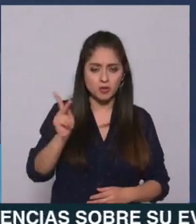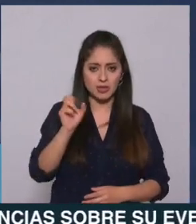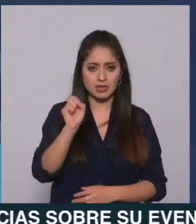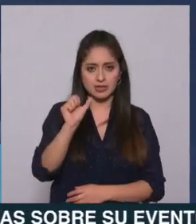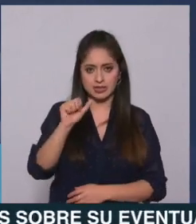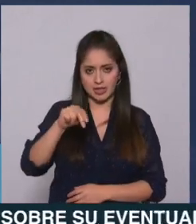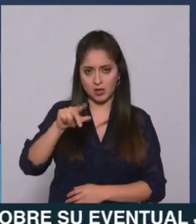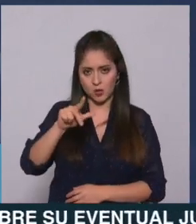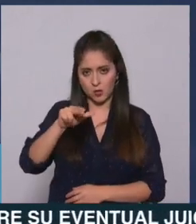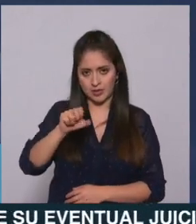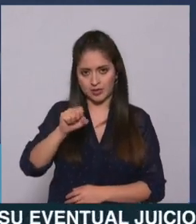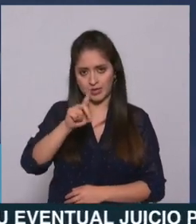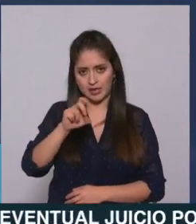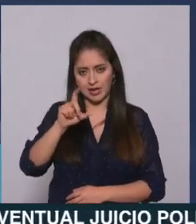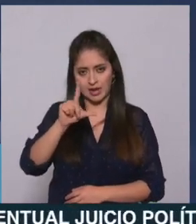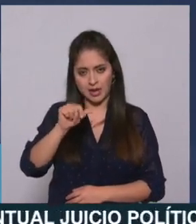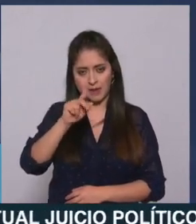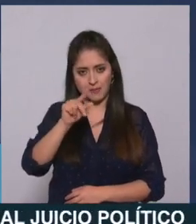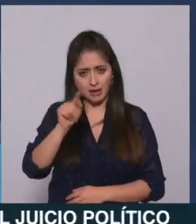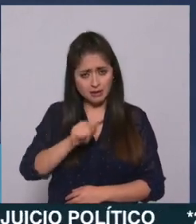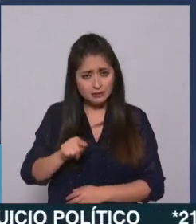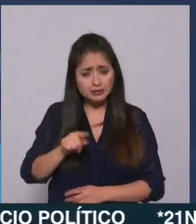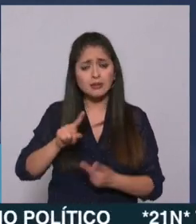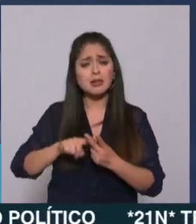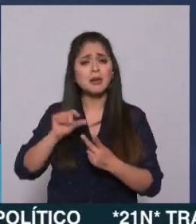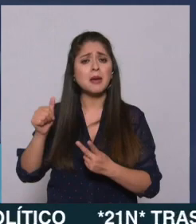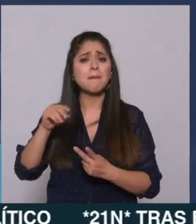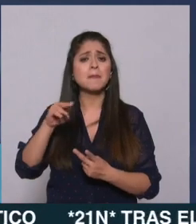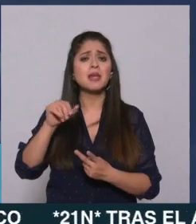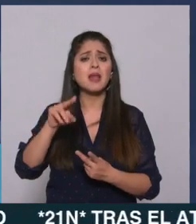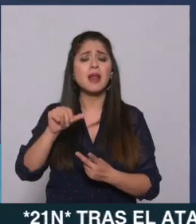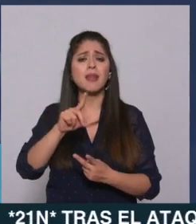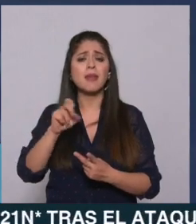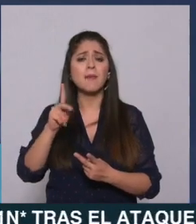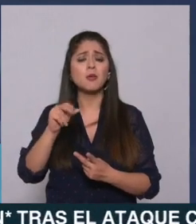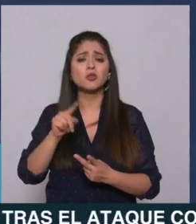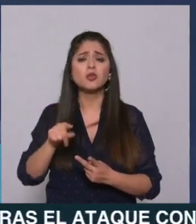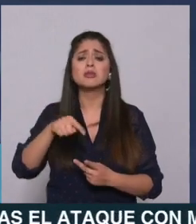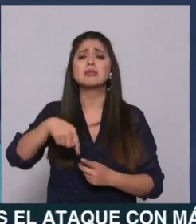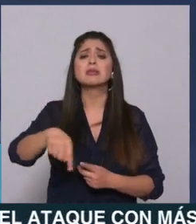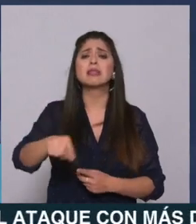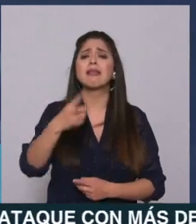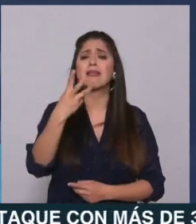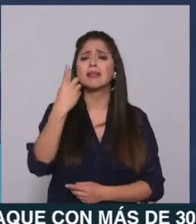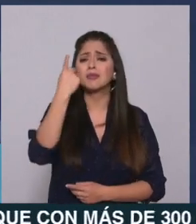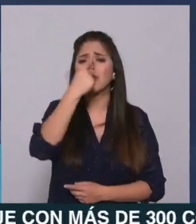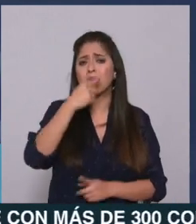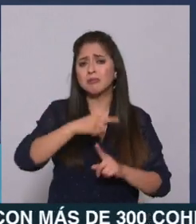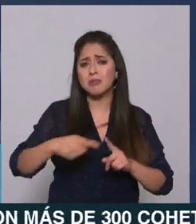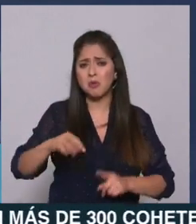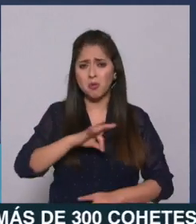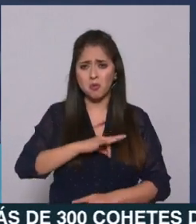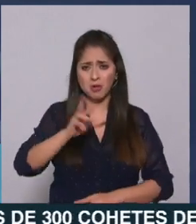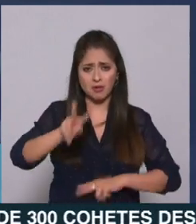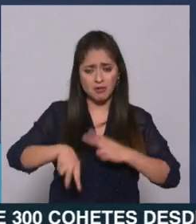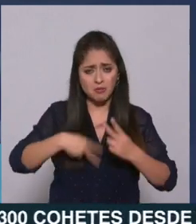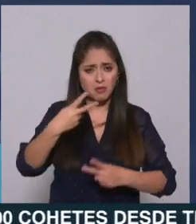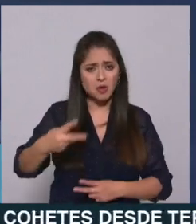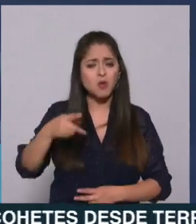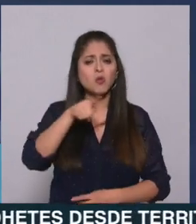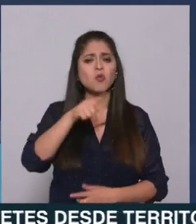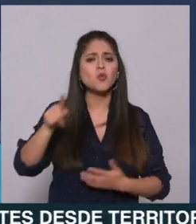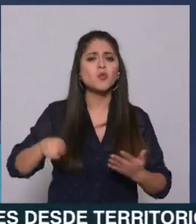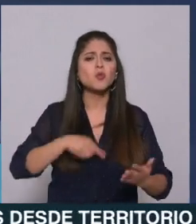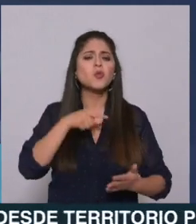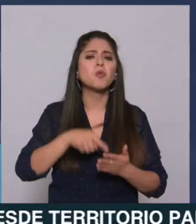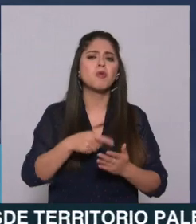un gran destino, Mineral de Pozos, Pueblo Mágico, una oportunidad que tienen aquí en la Ciudad de México a solo 3 horas y media de que nos acompañen y disfruten de un